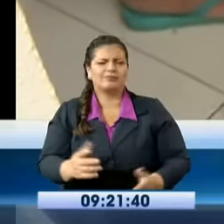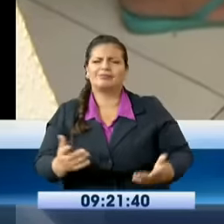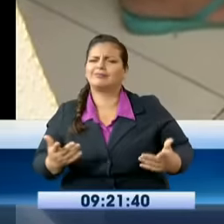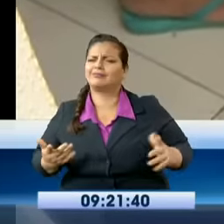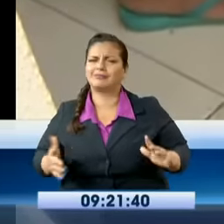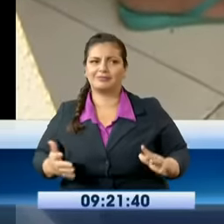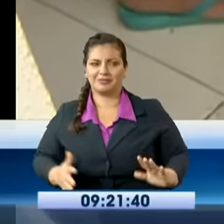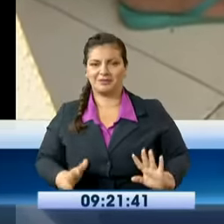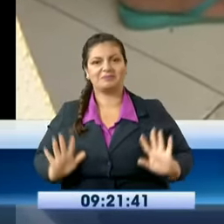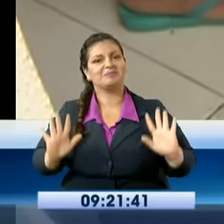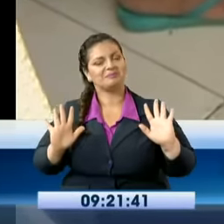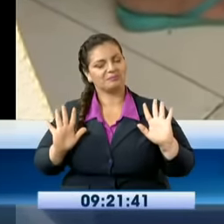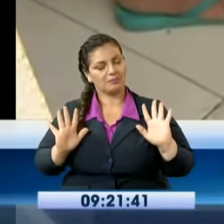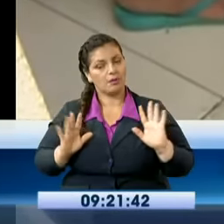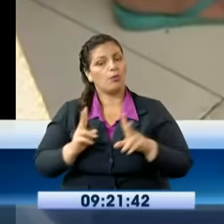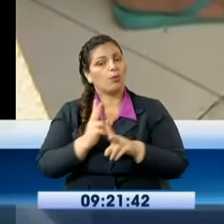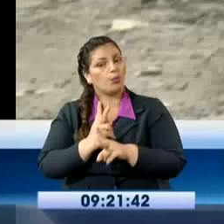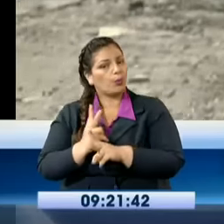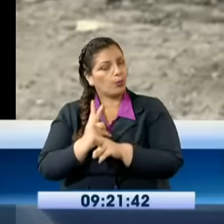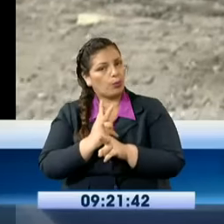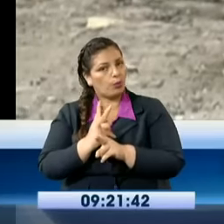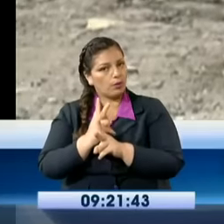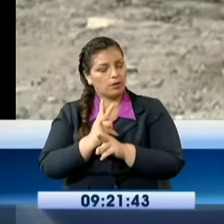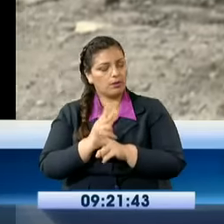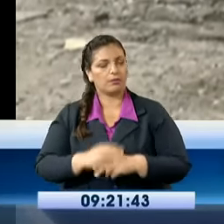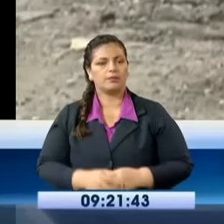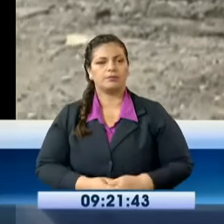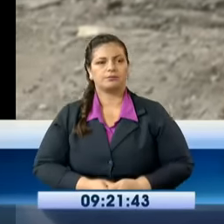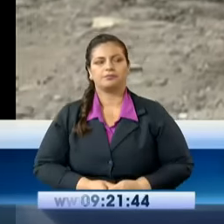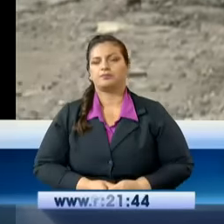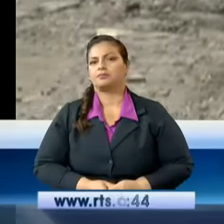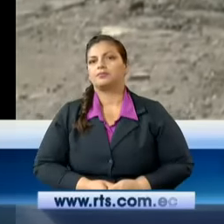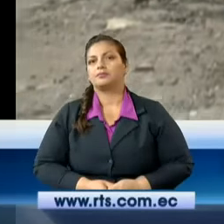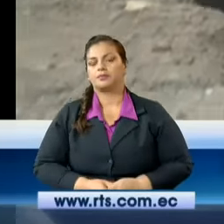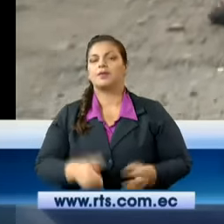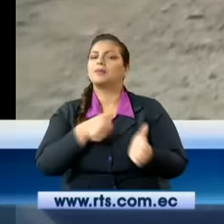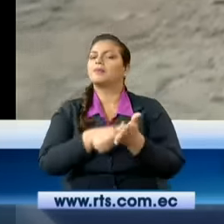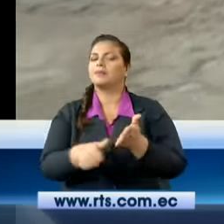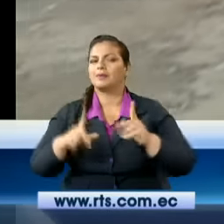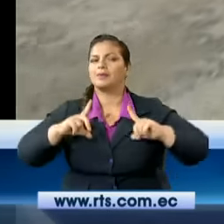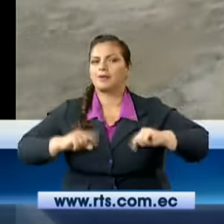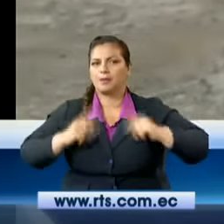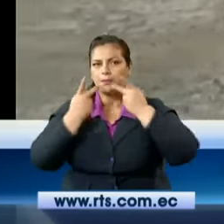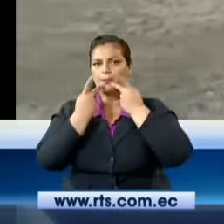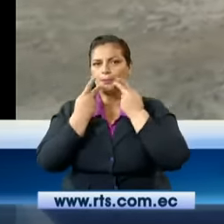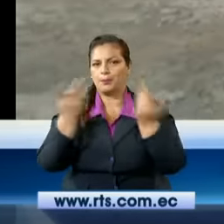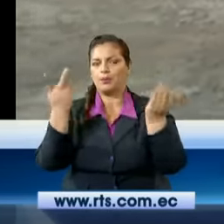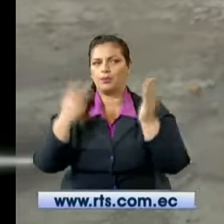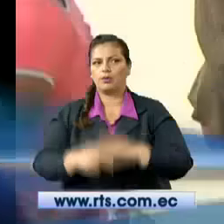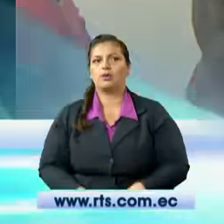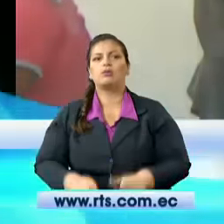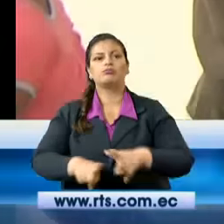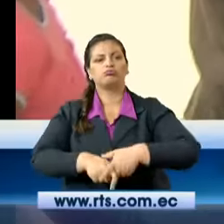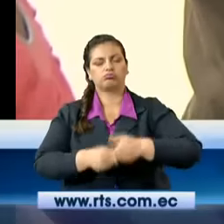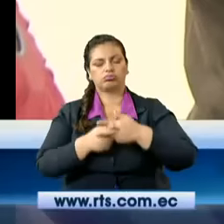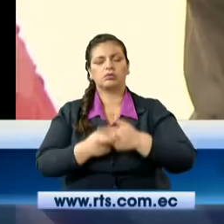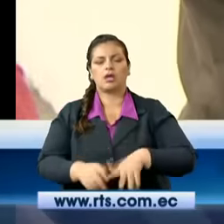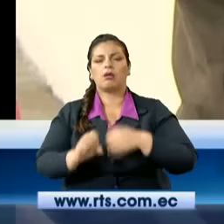del virus que puede causar la muerte en humanos. Por ello, el Ministerio de Salud Pública mantiene la campaña anual